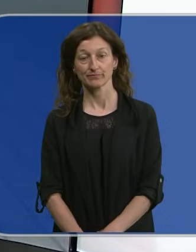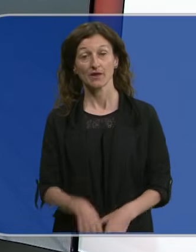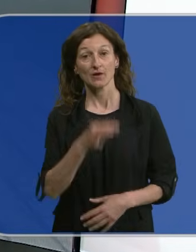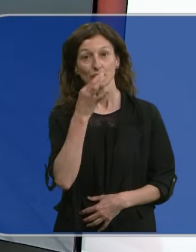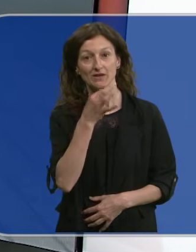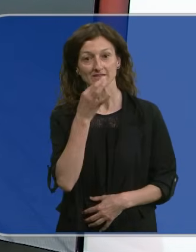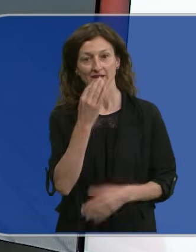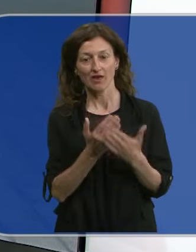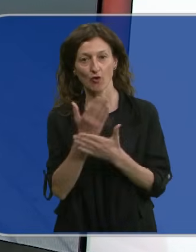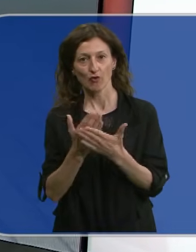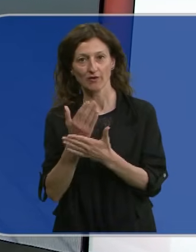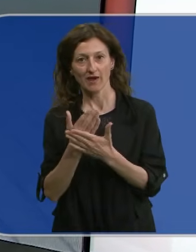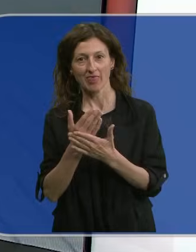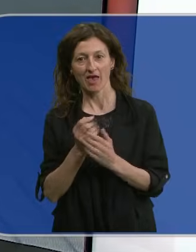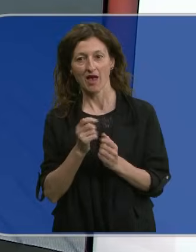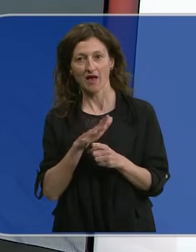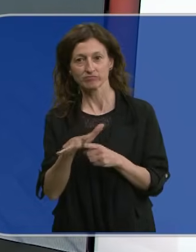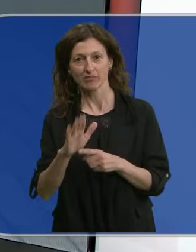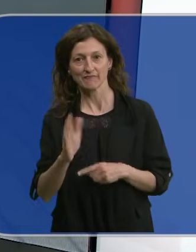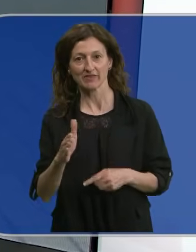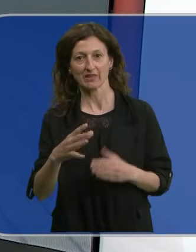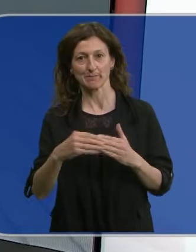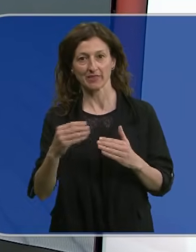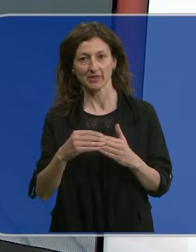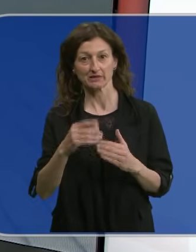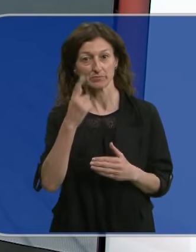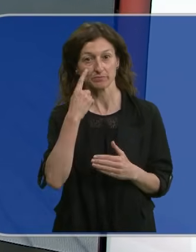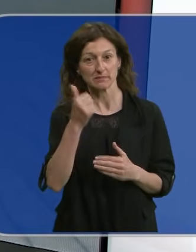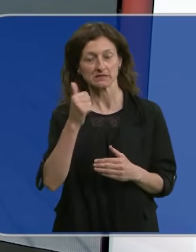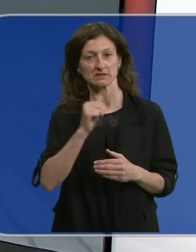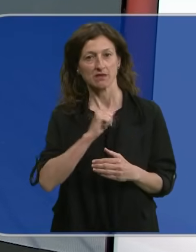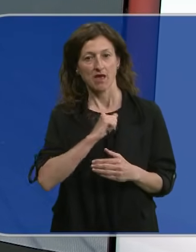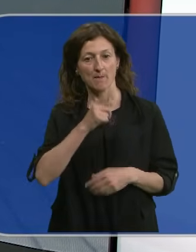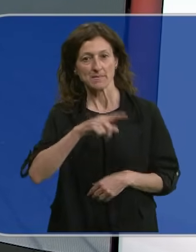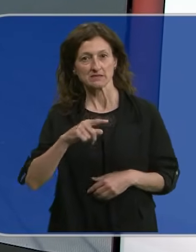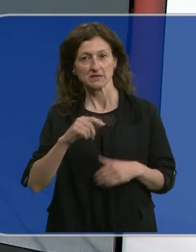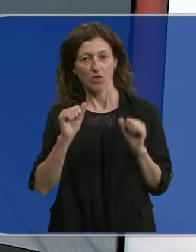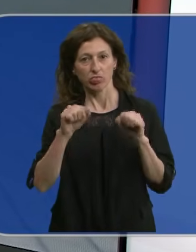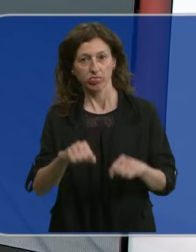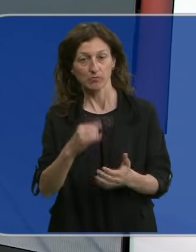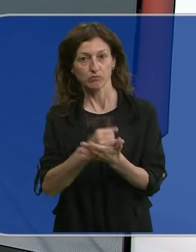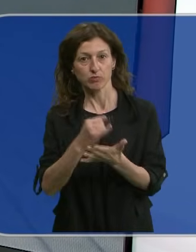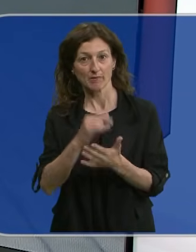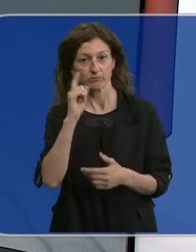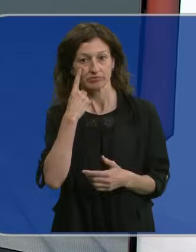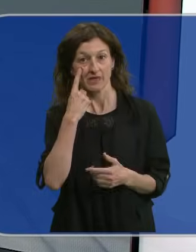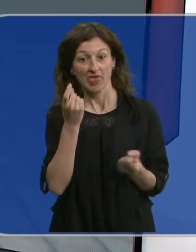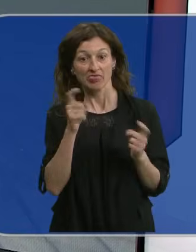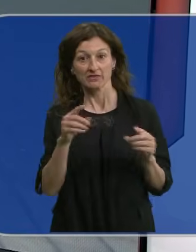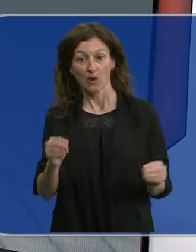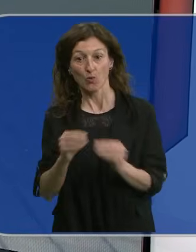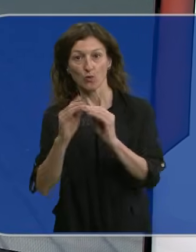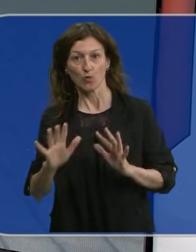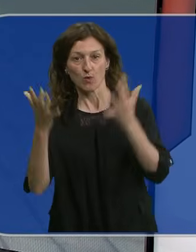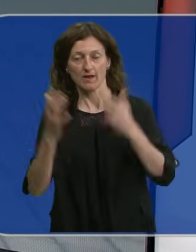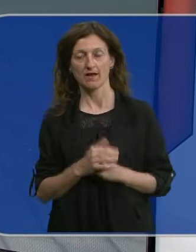Buenas tardes. Estas jornadas están generando molestias a muchos pacientes, sobre todo a los que llevan meses esperando pruebas diagnósticas y las citas coinciden con